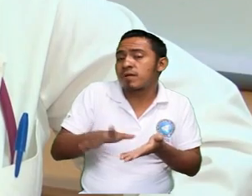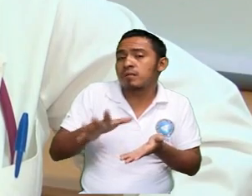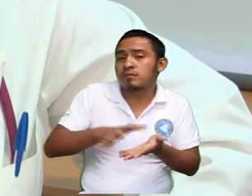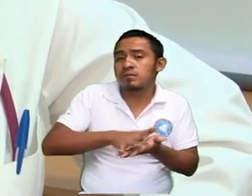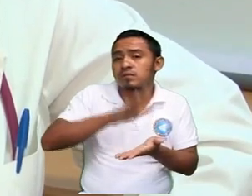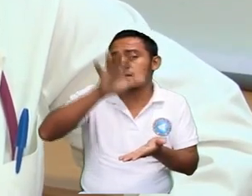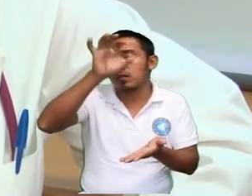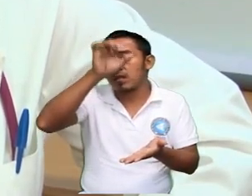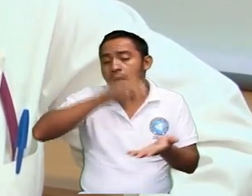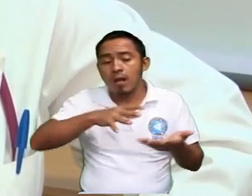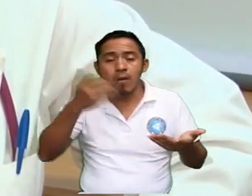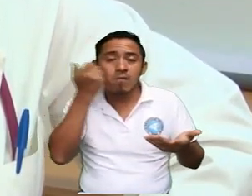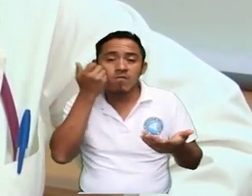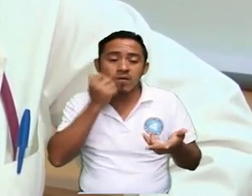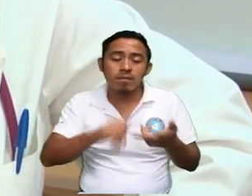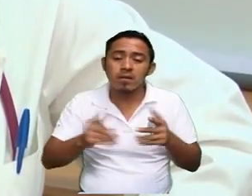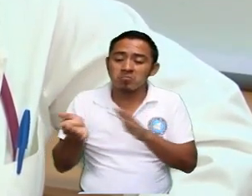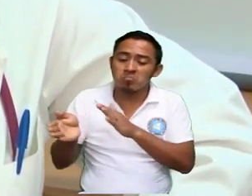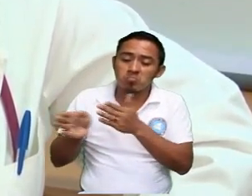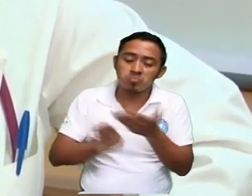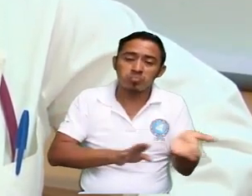hay niños